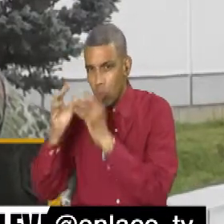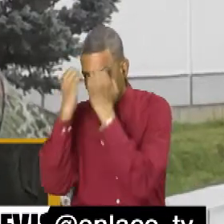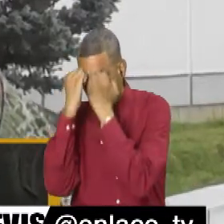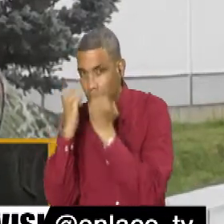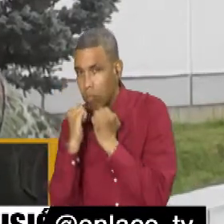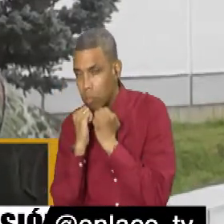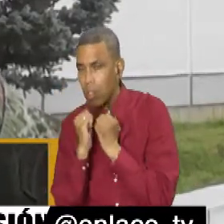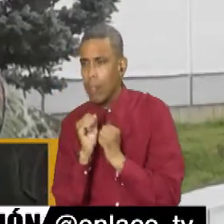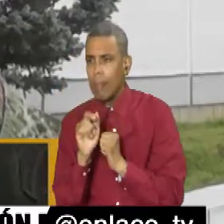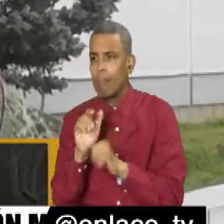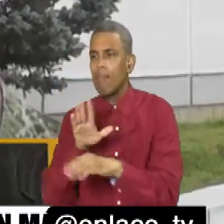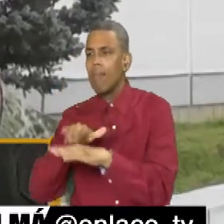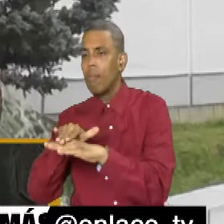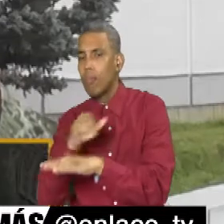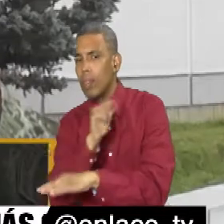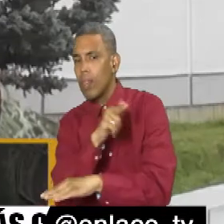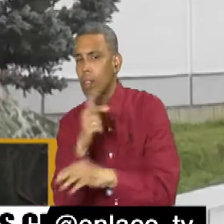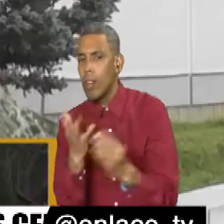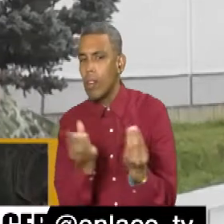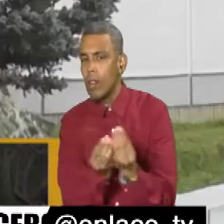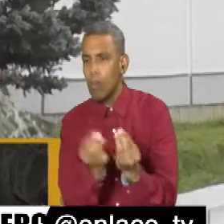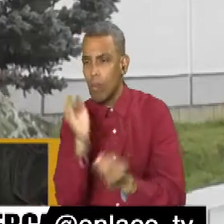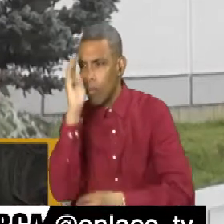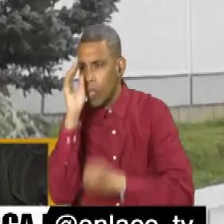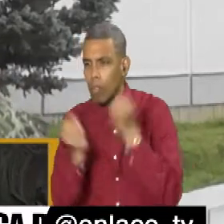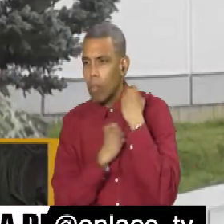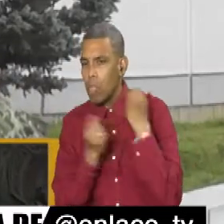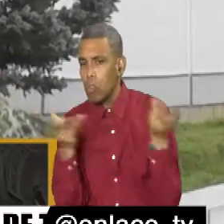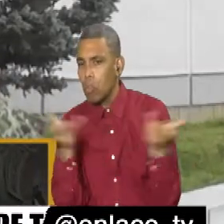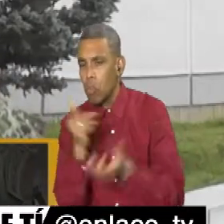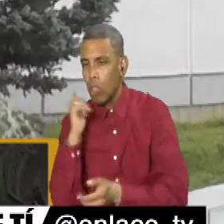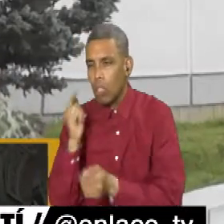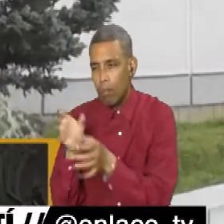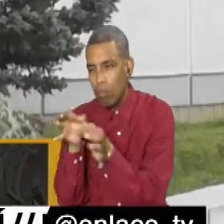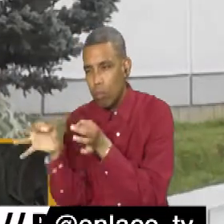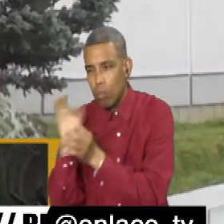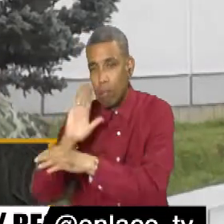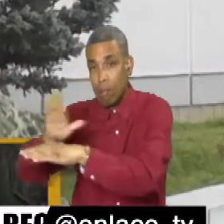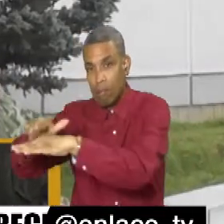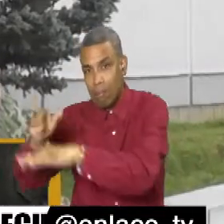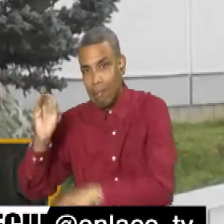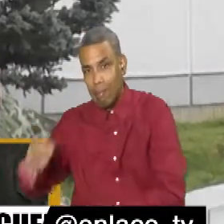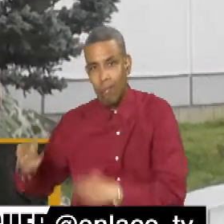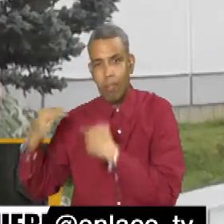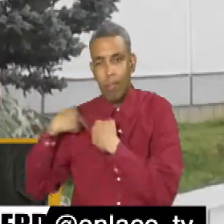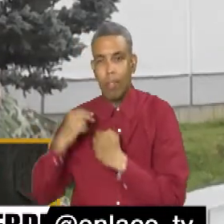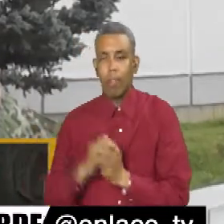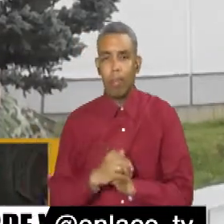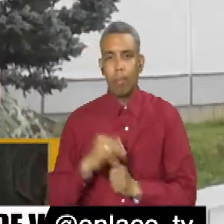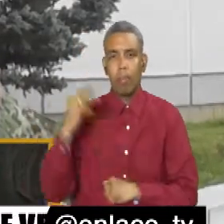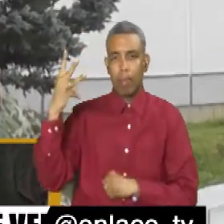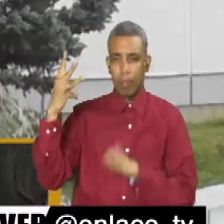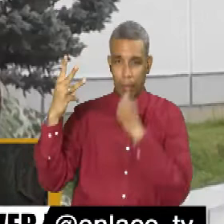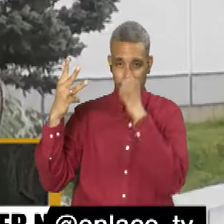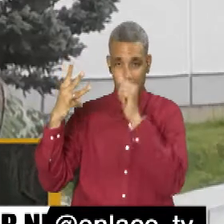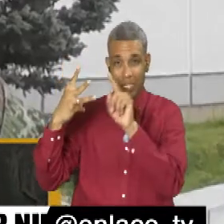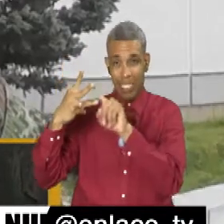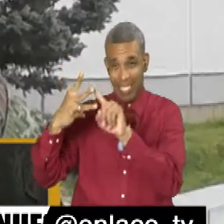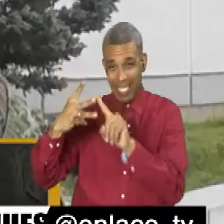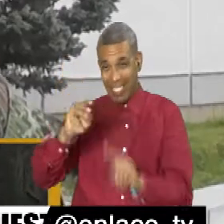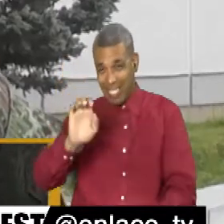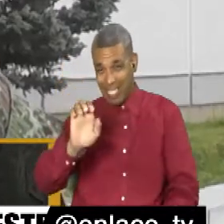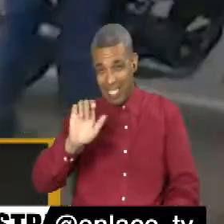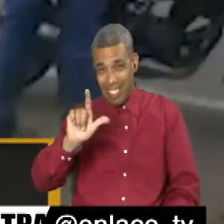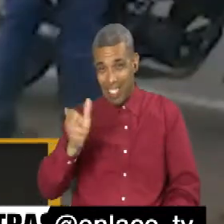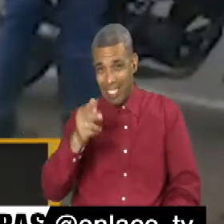Negro, era el encargado de administrar las finanzas del Frente Luis Alfonso Echavarría. Además, realizaba coordinaciones para la compra y